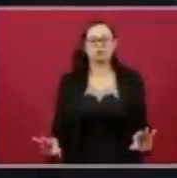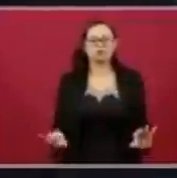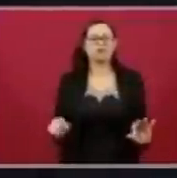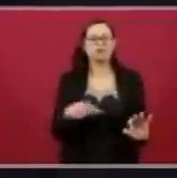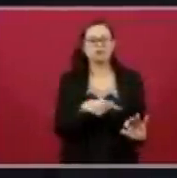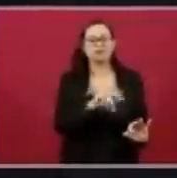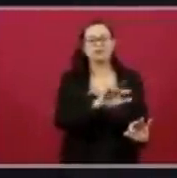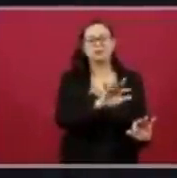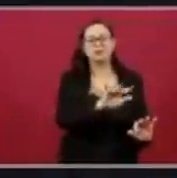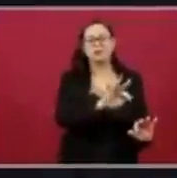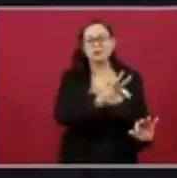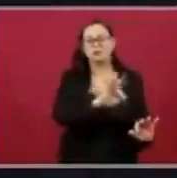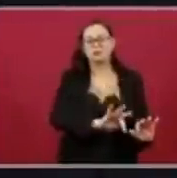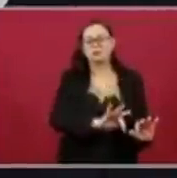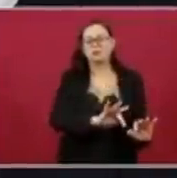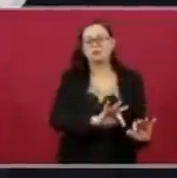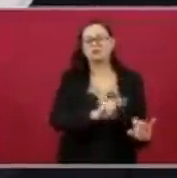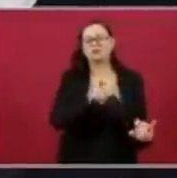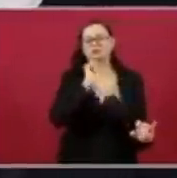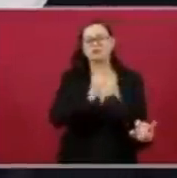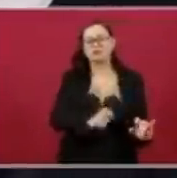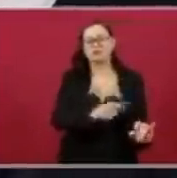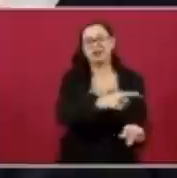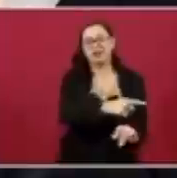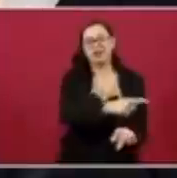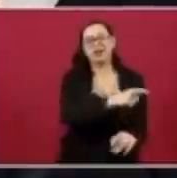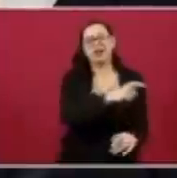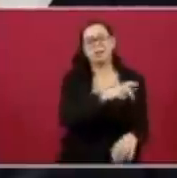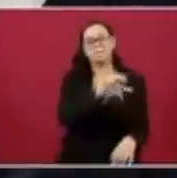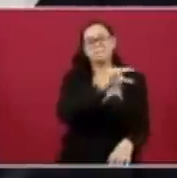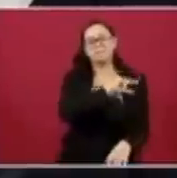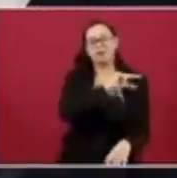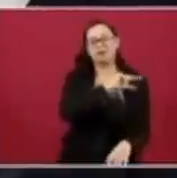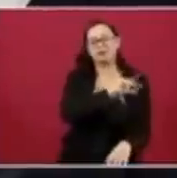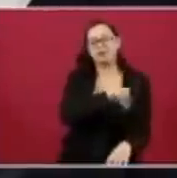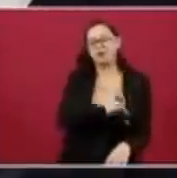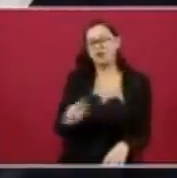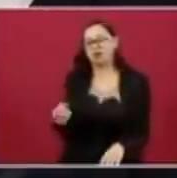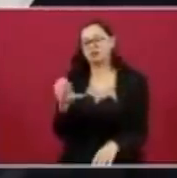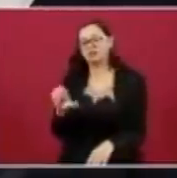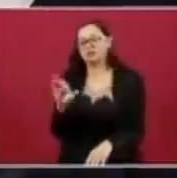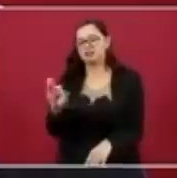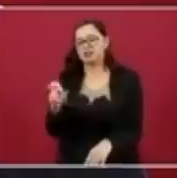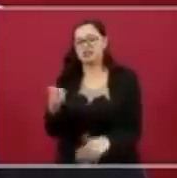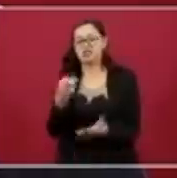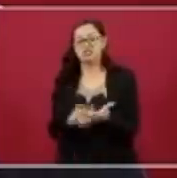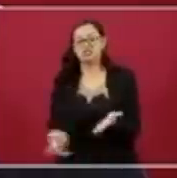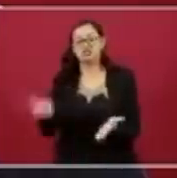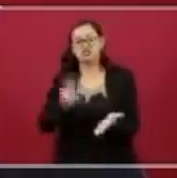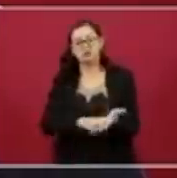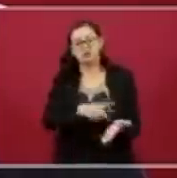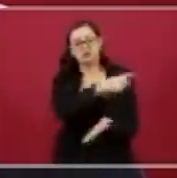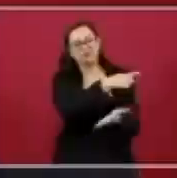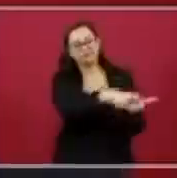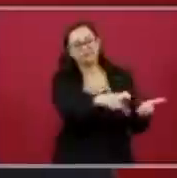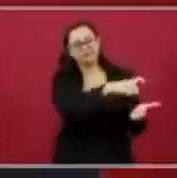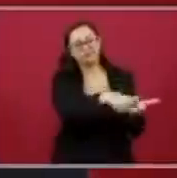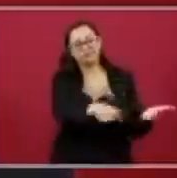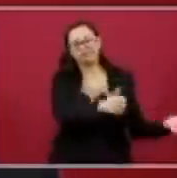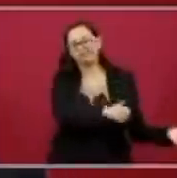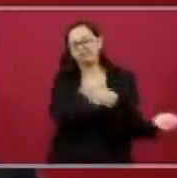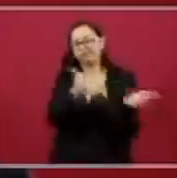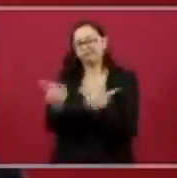eléctrica que se consume la compra la Comisión Federal de Electricidad. Después de